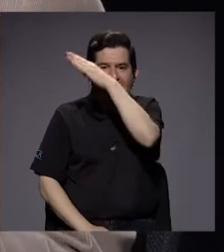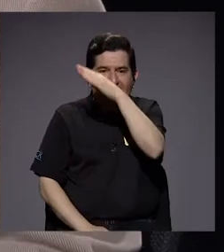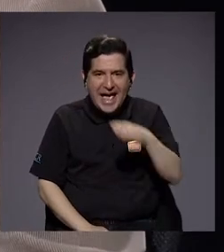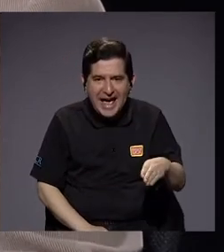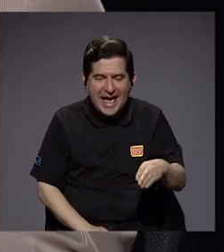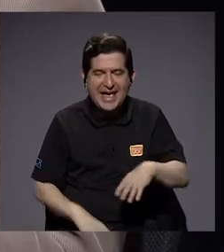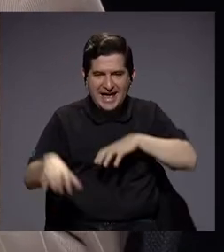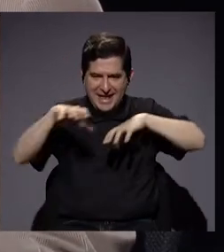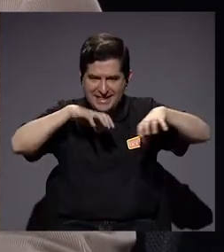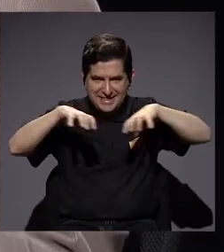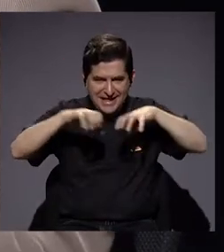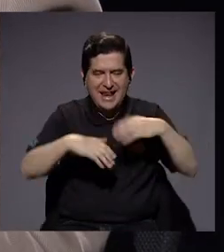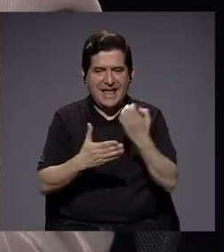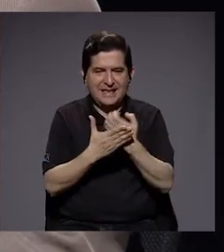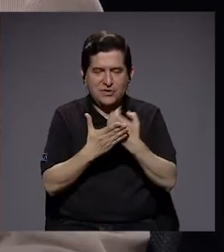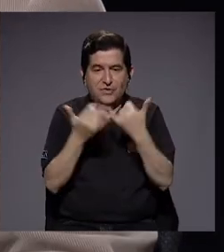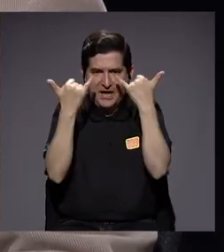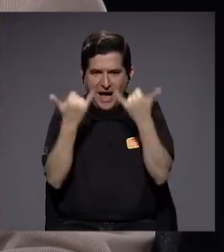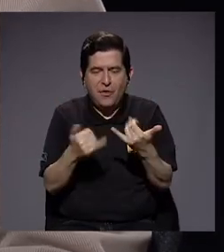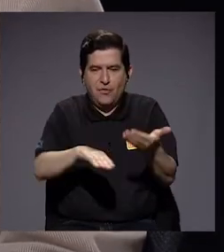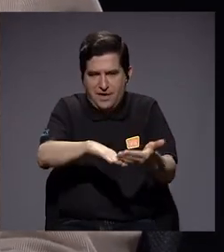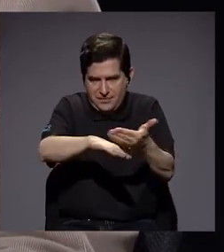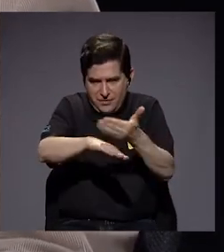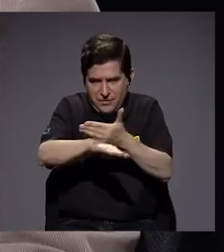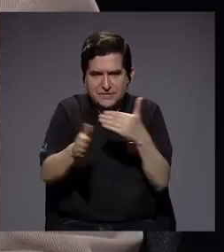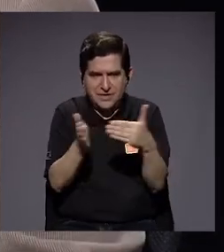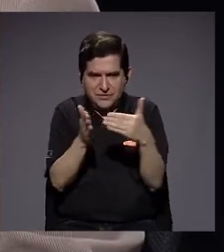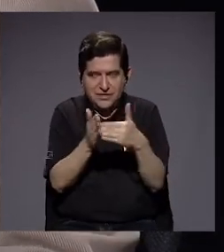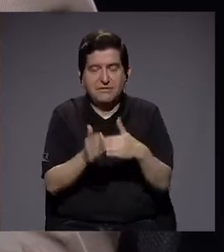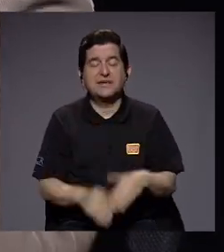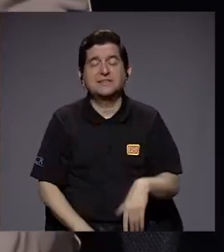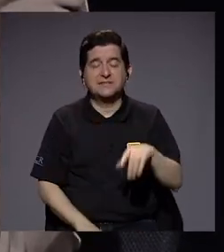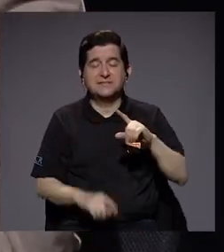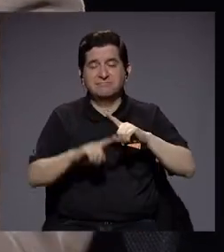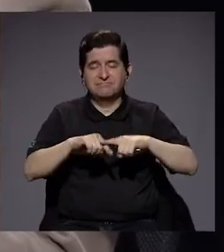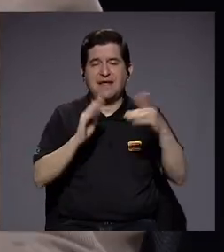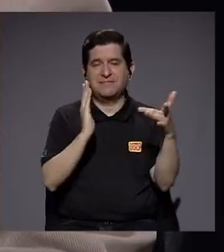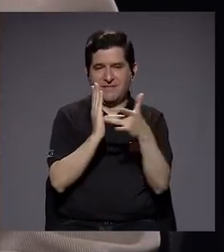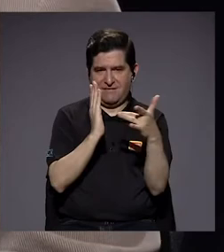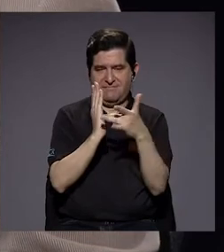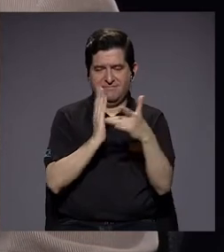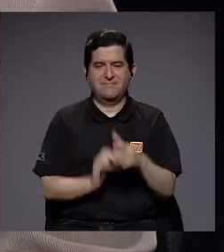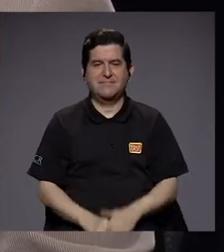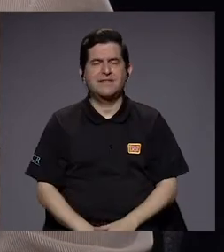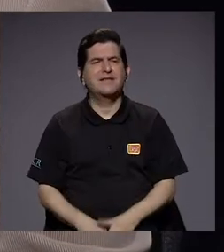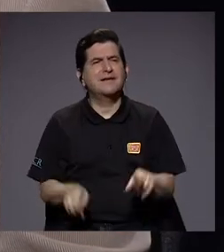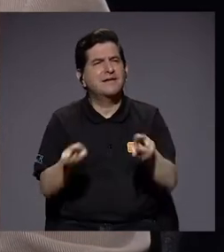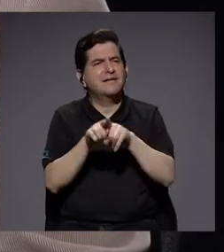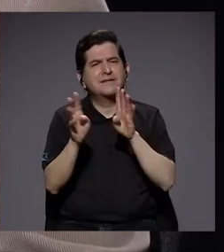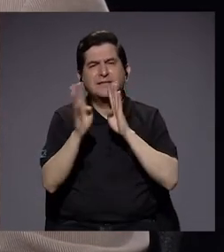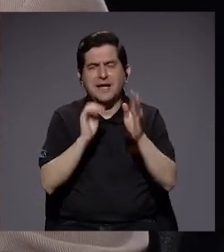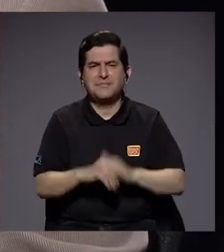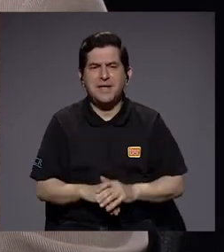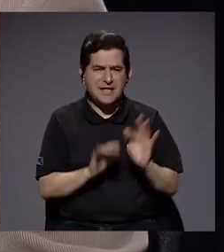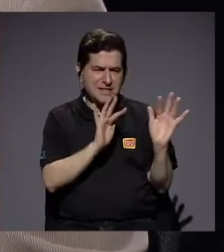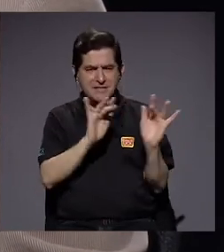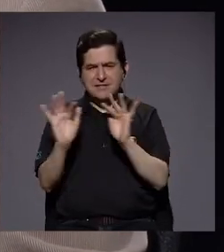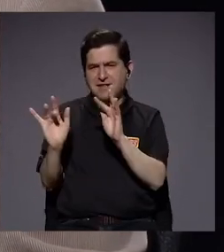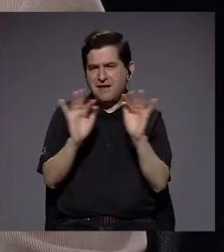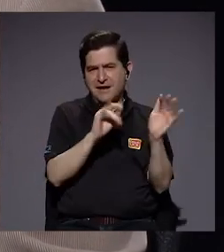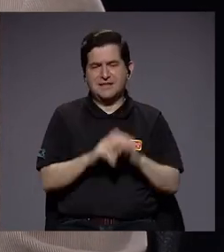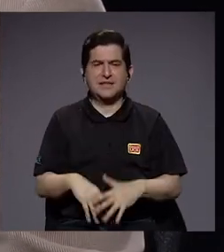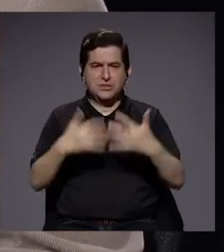una reactivación y el eje de la economía en estos momentos son las tecnologías. Y luego hablábamos también de la